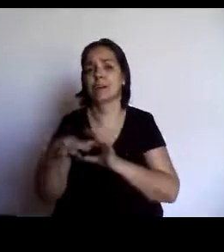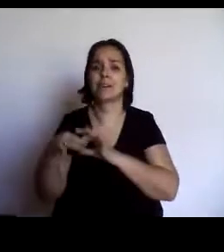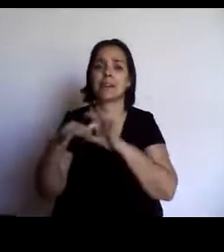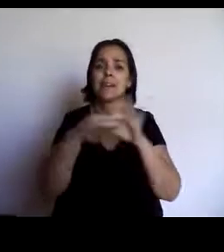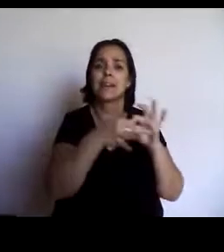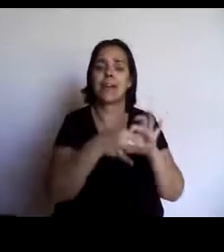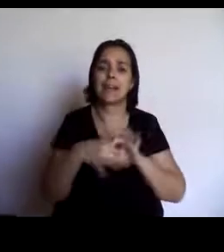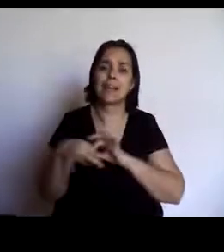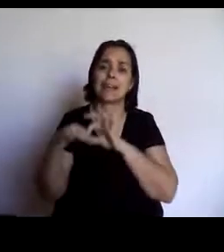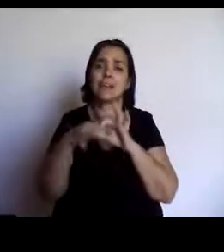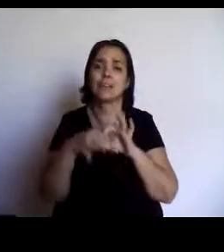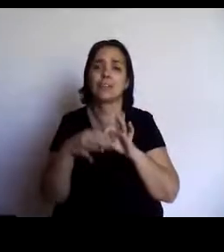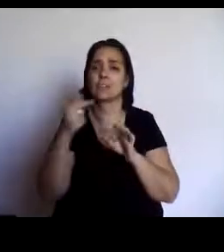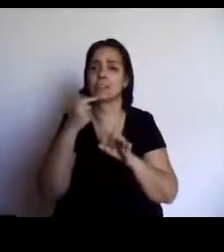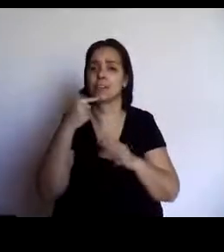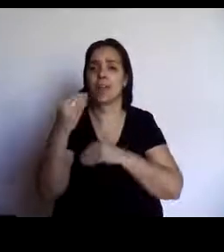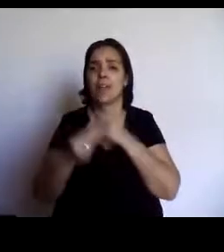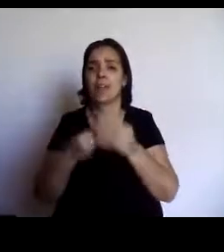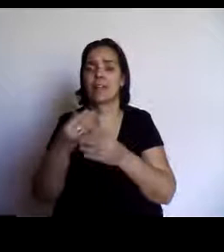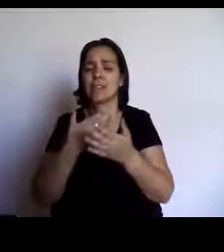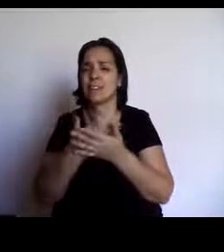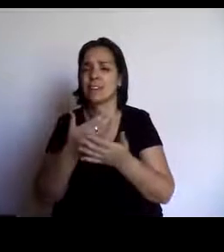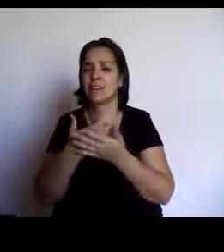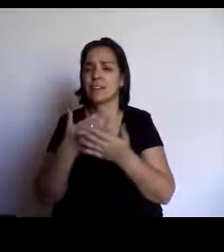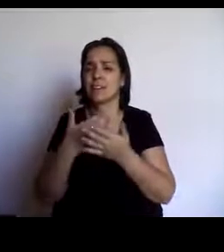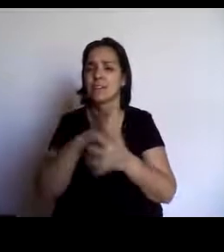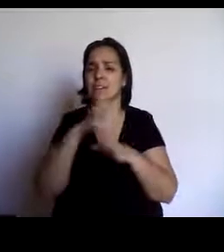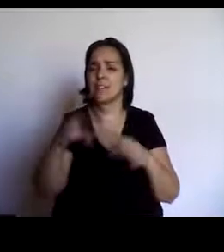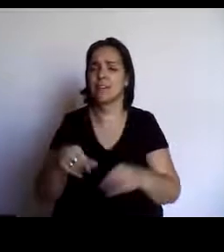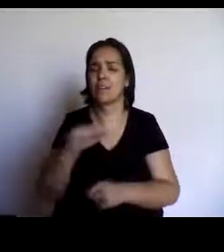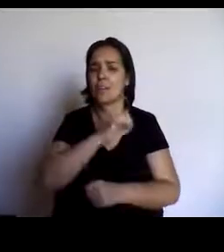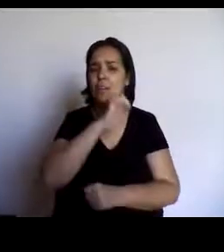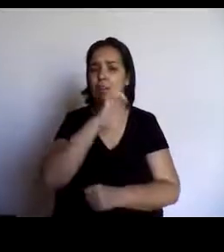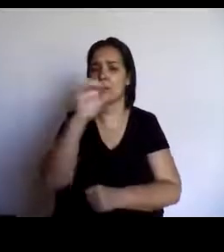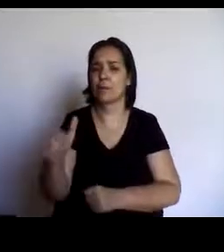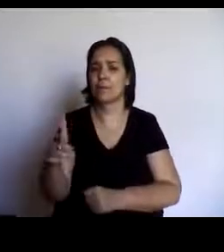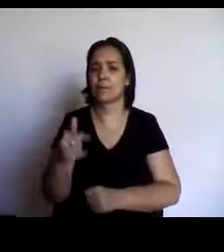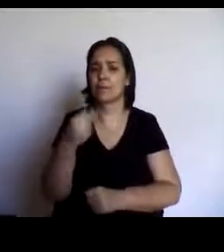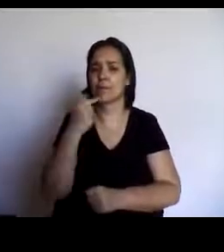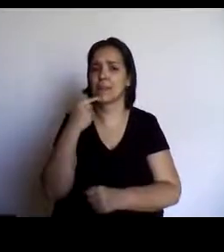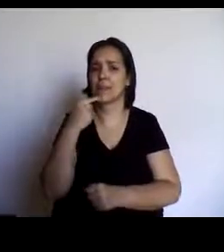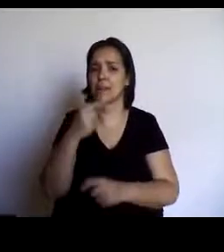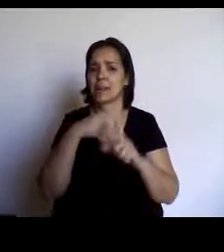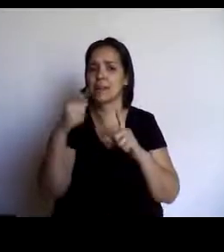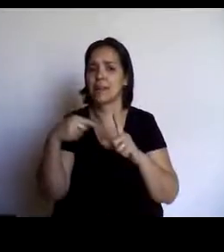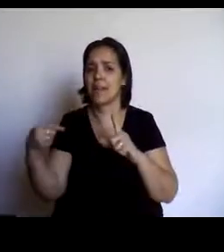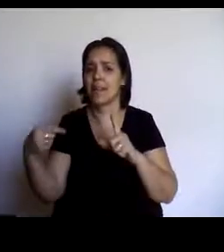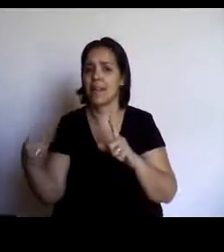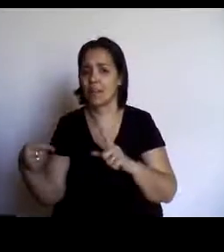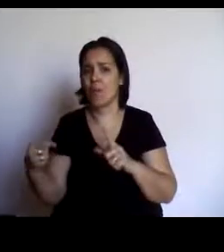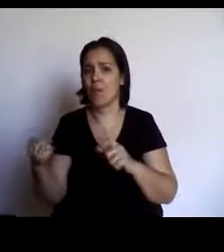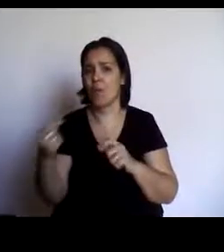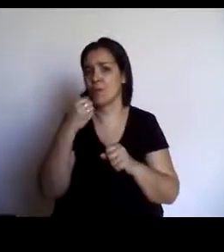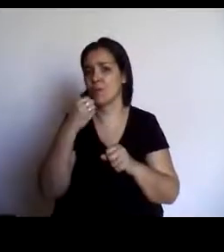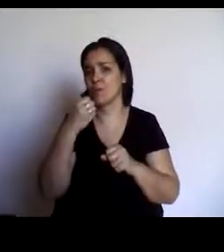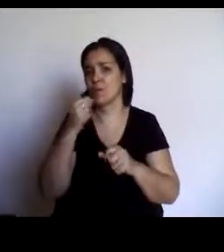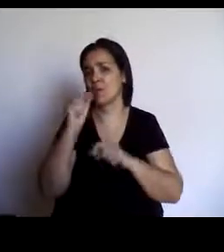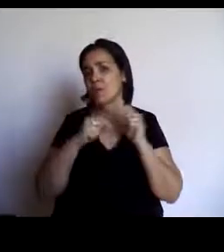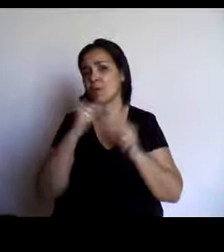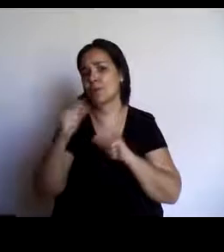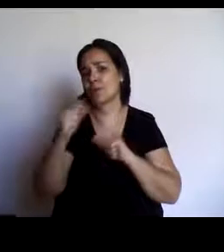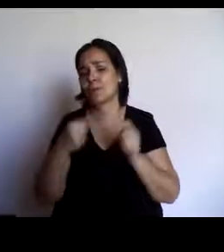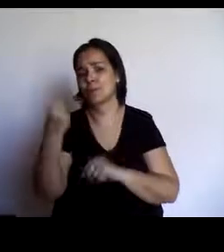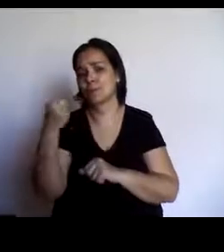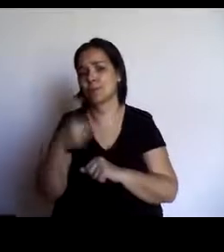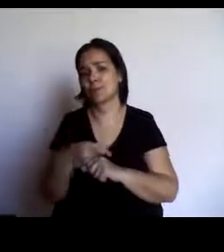que se están tomando y están en trámite de adopción desde la Unión Europea ante la crisis de la COVID, así como la propuesta realizada